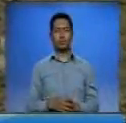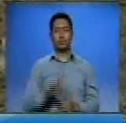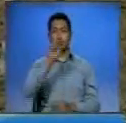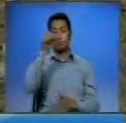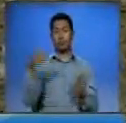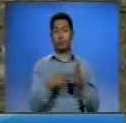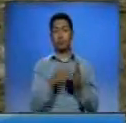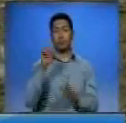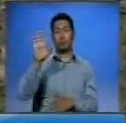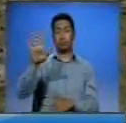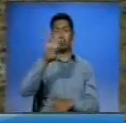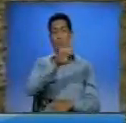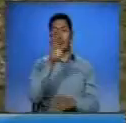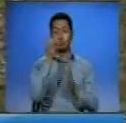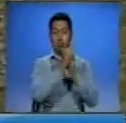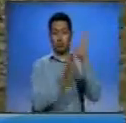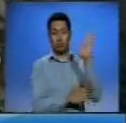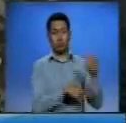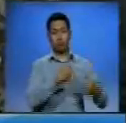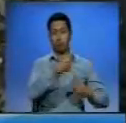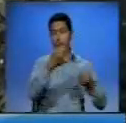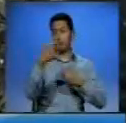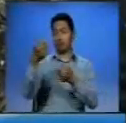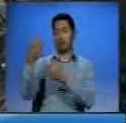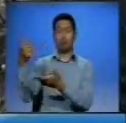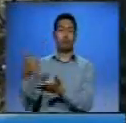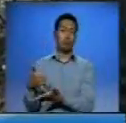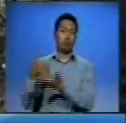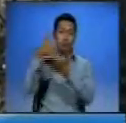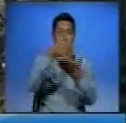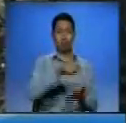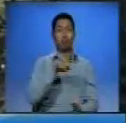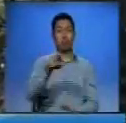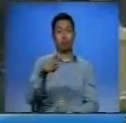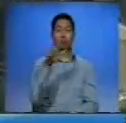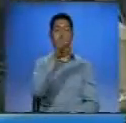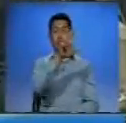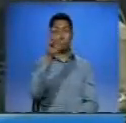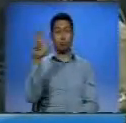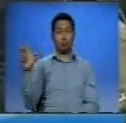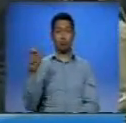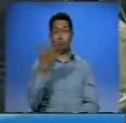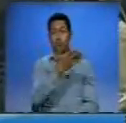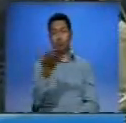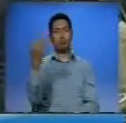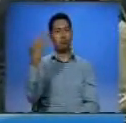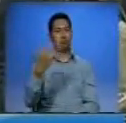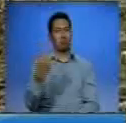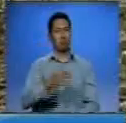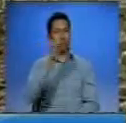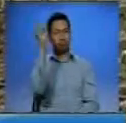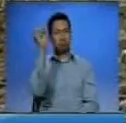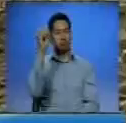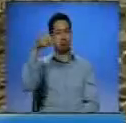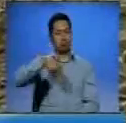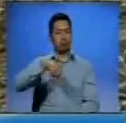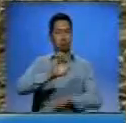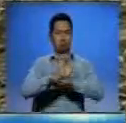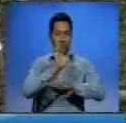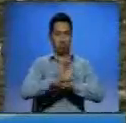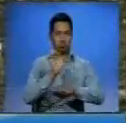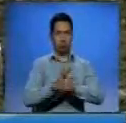1.054 proyectos fueron presentados para esta premiación. De ellos, 332 son 100% ecuatorianos,